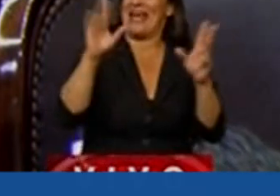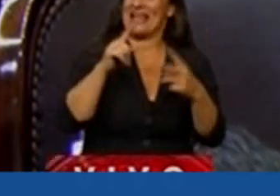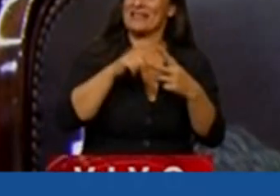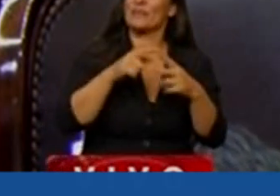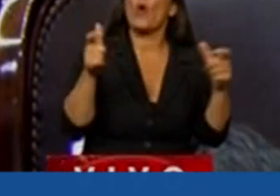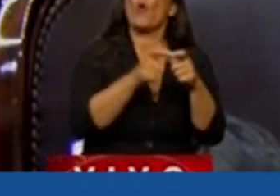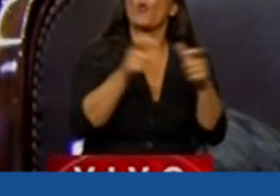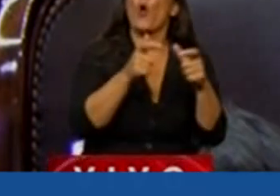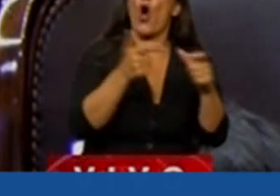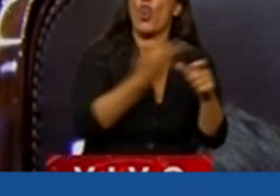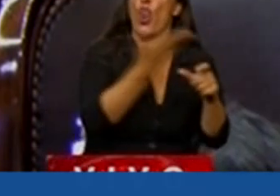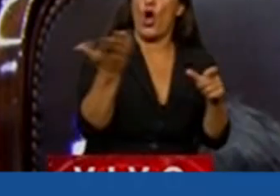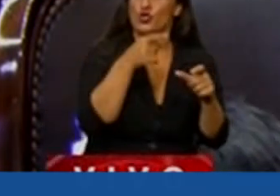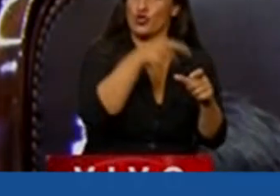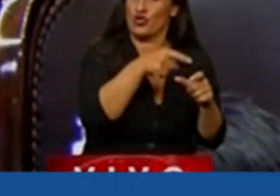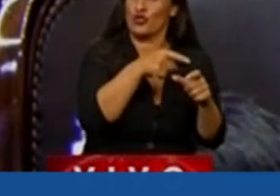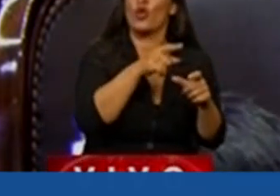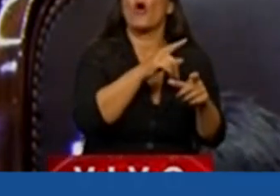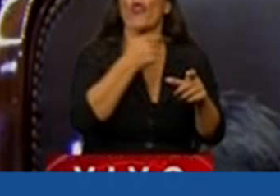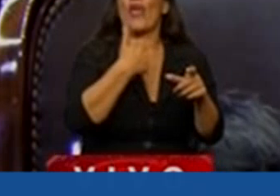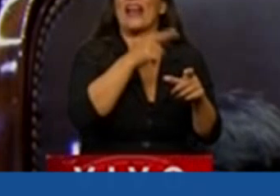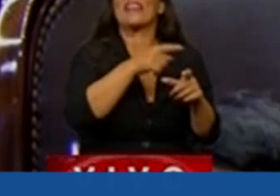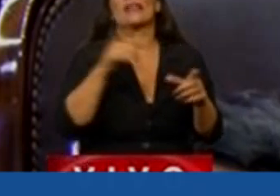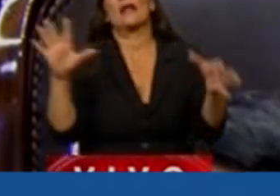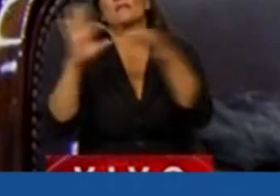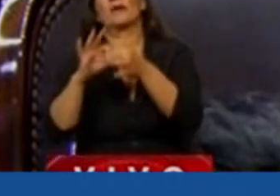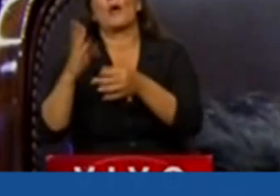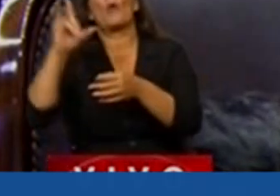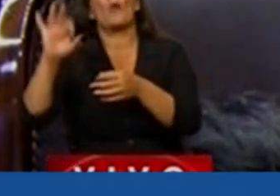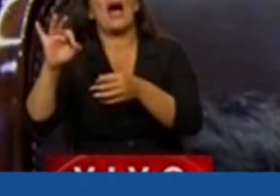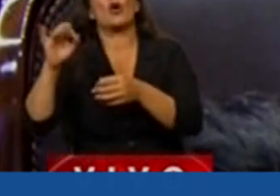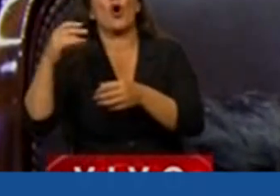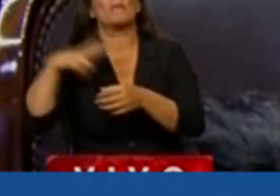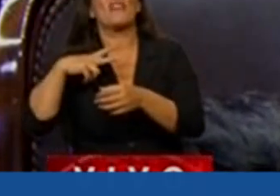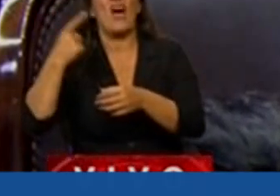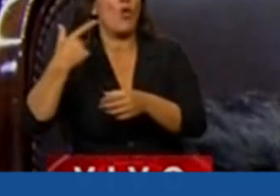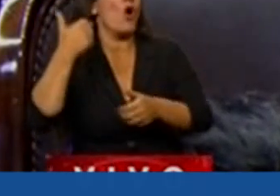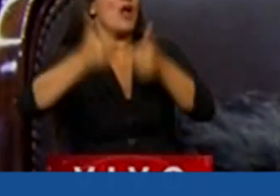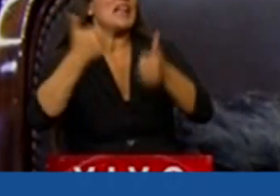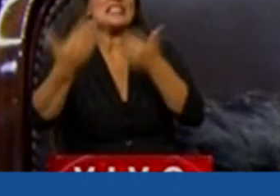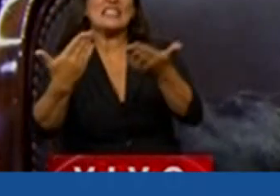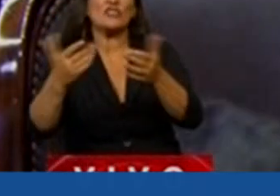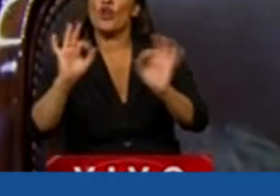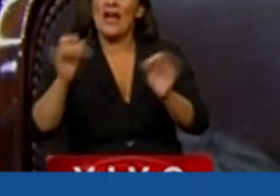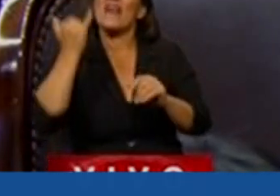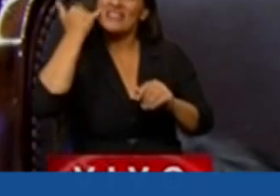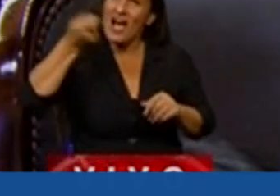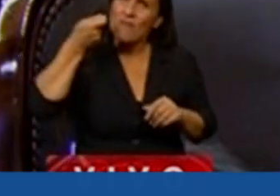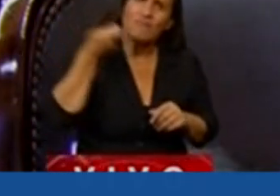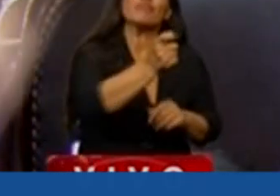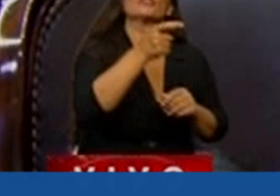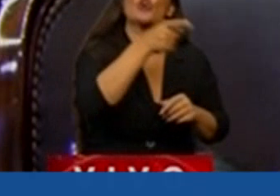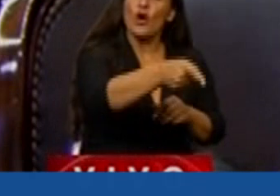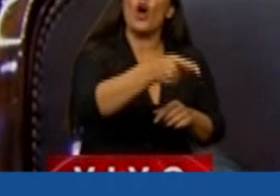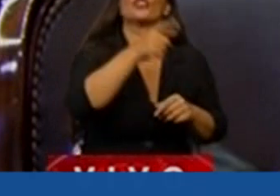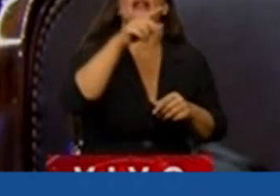de bonos públicos de la Argentina utilizando bancos privados sin licitación. Hay un proceso judicial contra Nicolás Caputo, inclusive